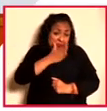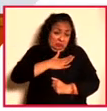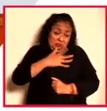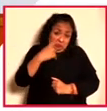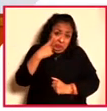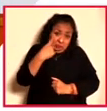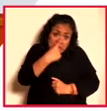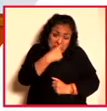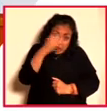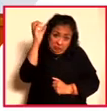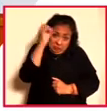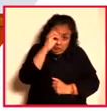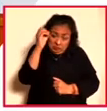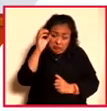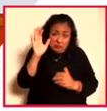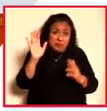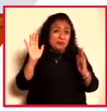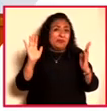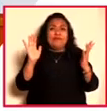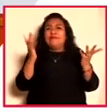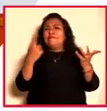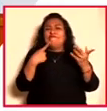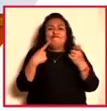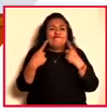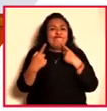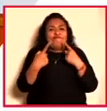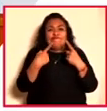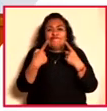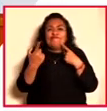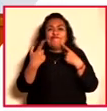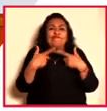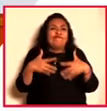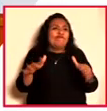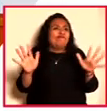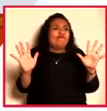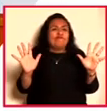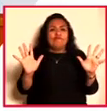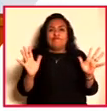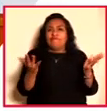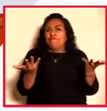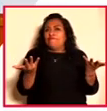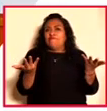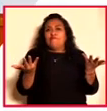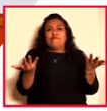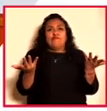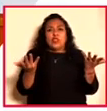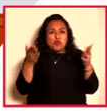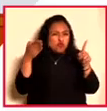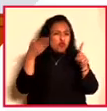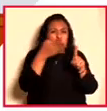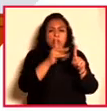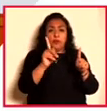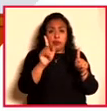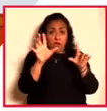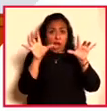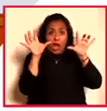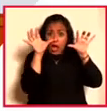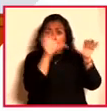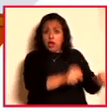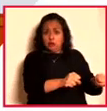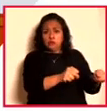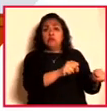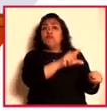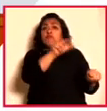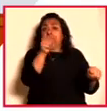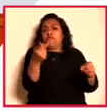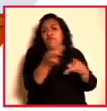un tanto una discusión peregrina, ¿no? Fue una conquista con todas sus consecuencias,